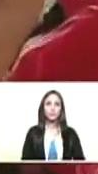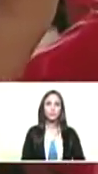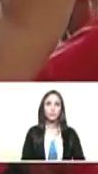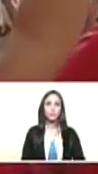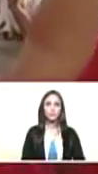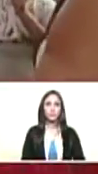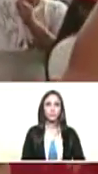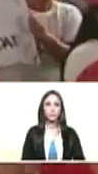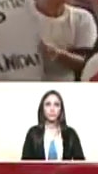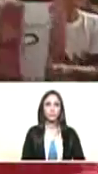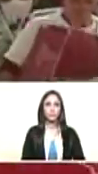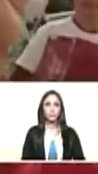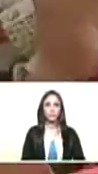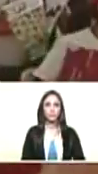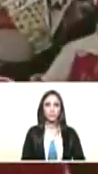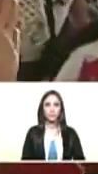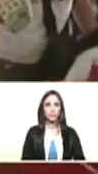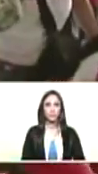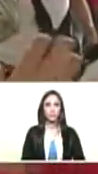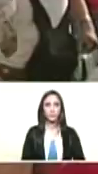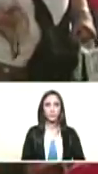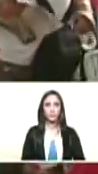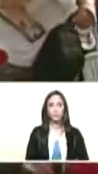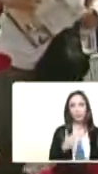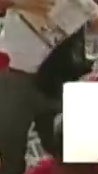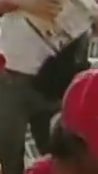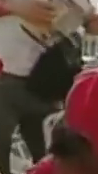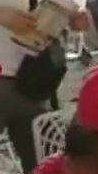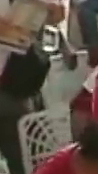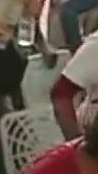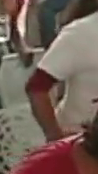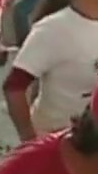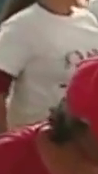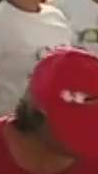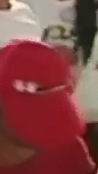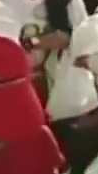¡Música! Gracias, Venezuela. Gracias, gracias.